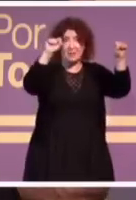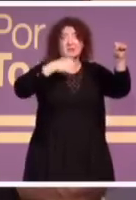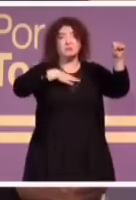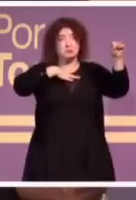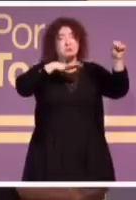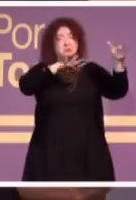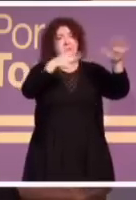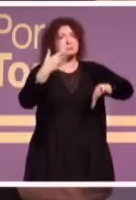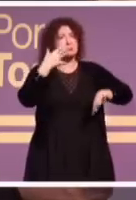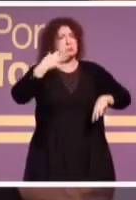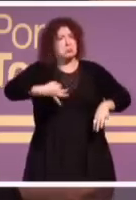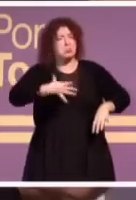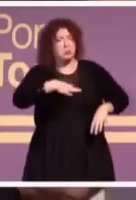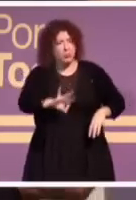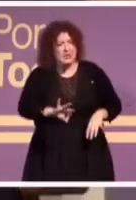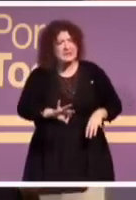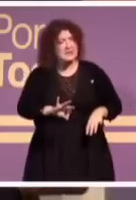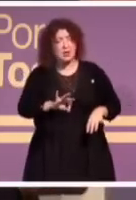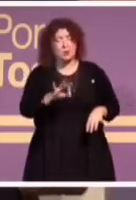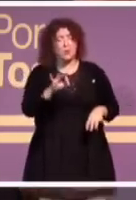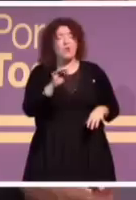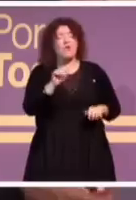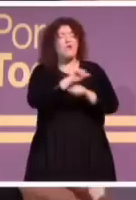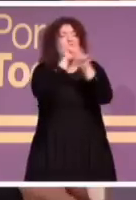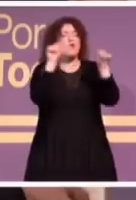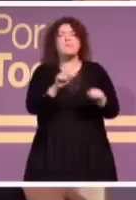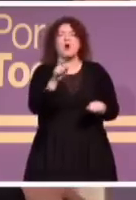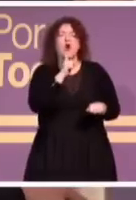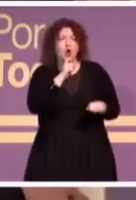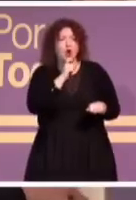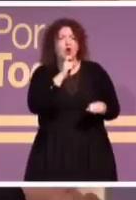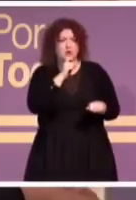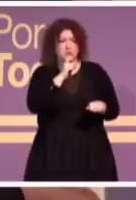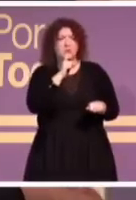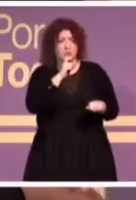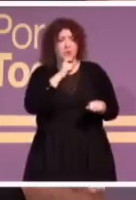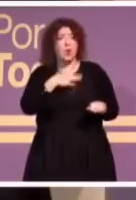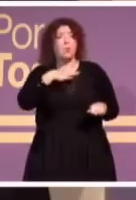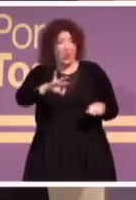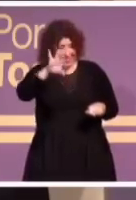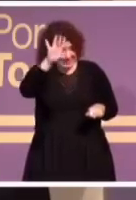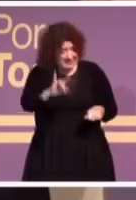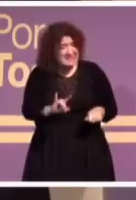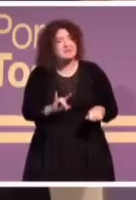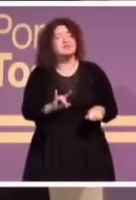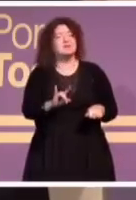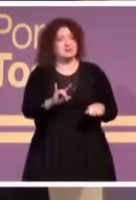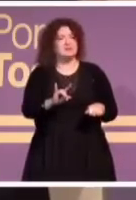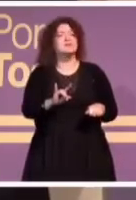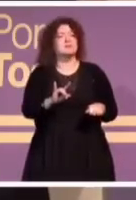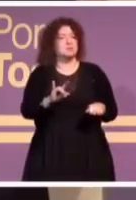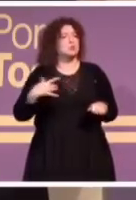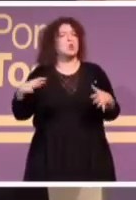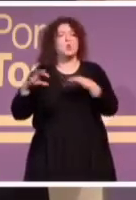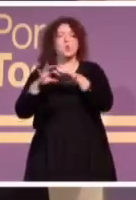posible, la única condición para terminar gritando sí se puede, es